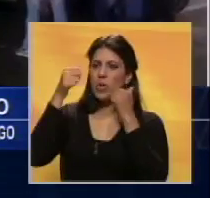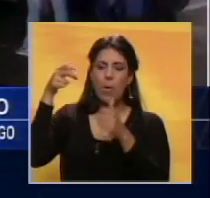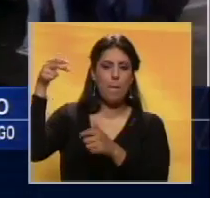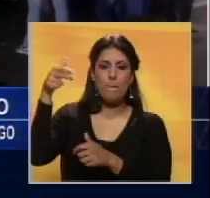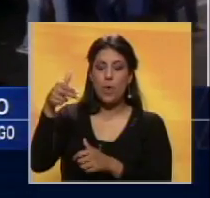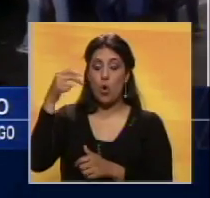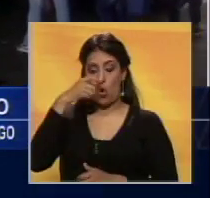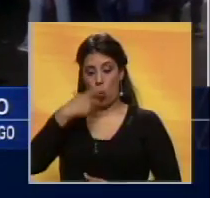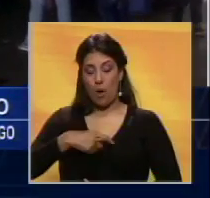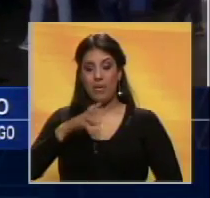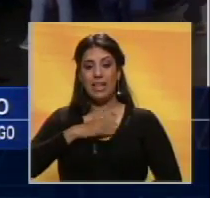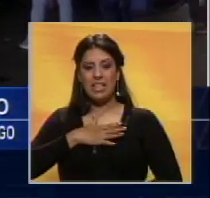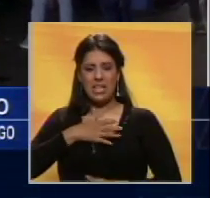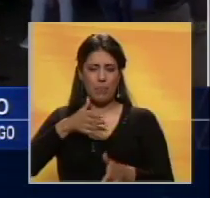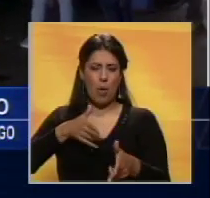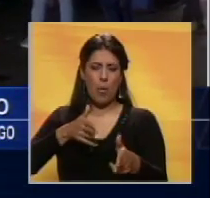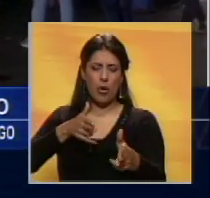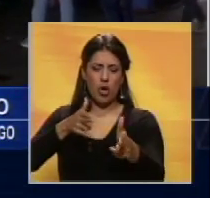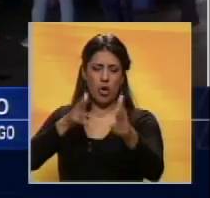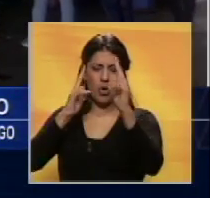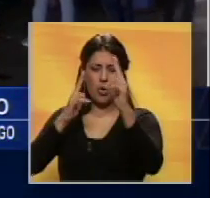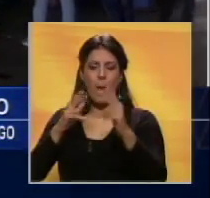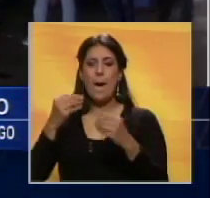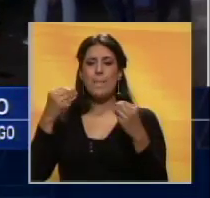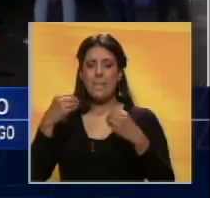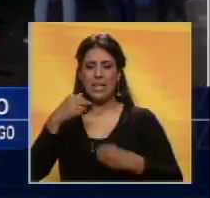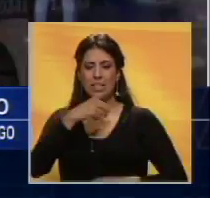protesta. Lugo recibió una descarga de perdigones de